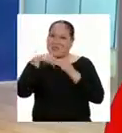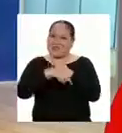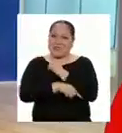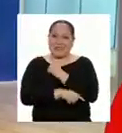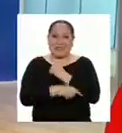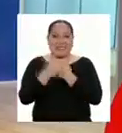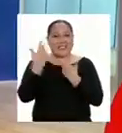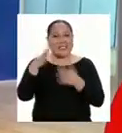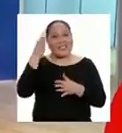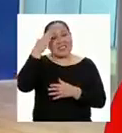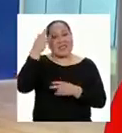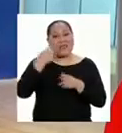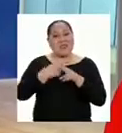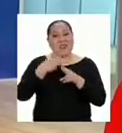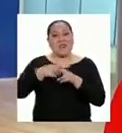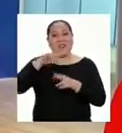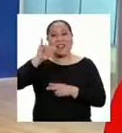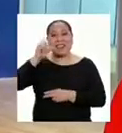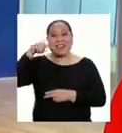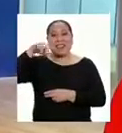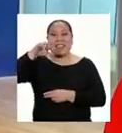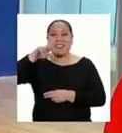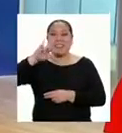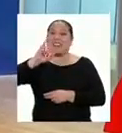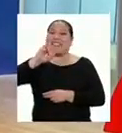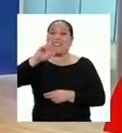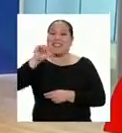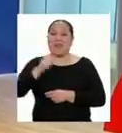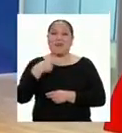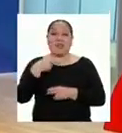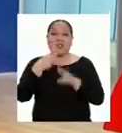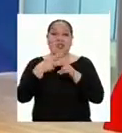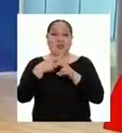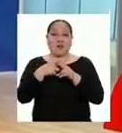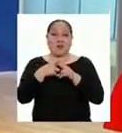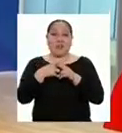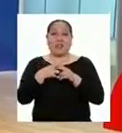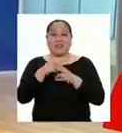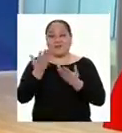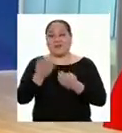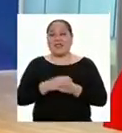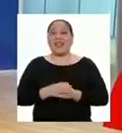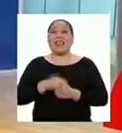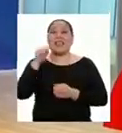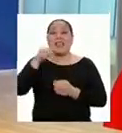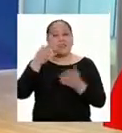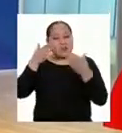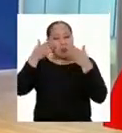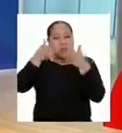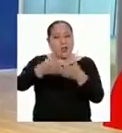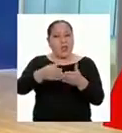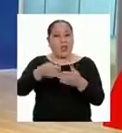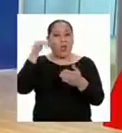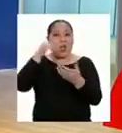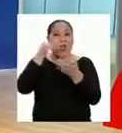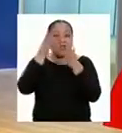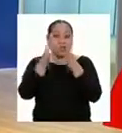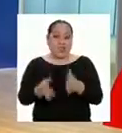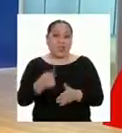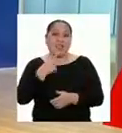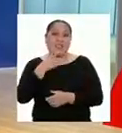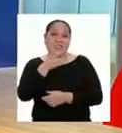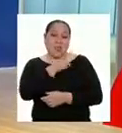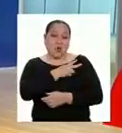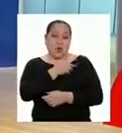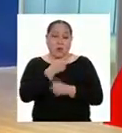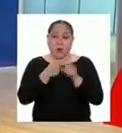Como ya sabes, yo soy Yanira y este programa de comunicación está dirigido a chicas y chicos de segundo de secundaria. Pero cualquier miembro de su